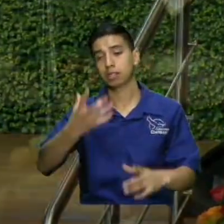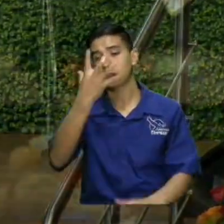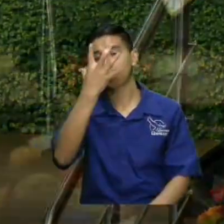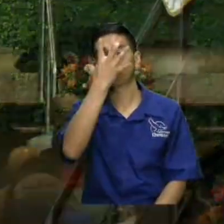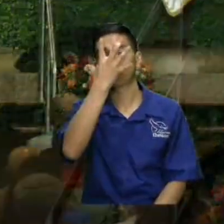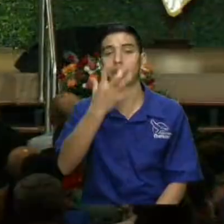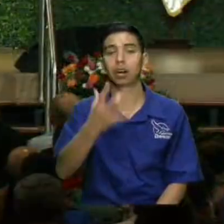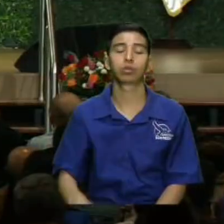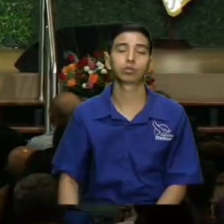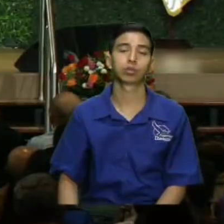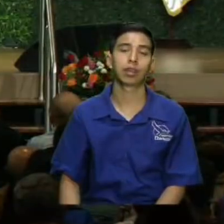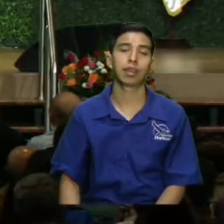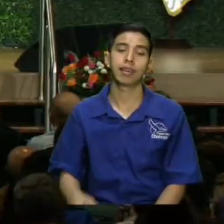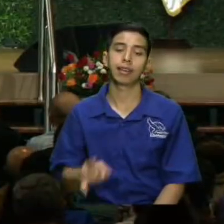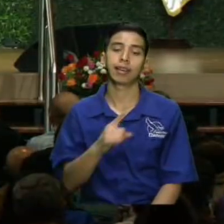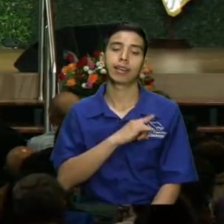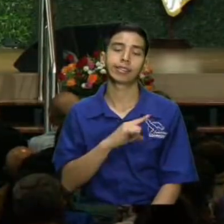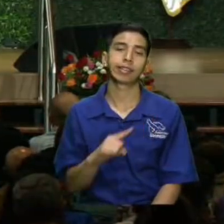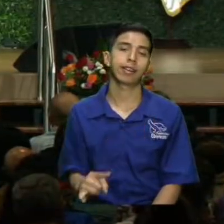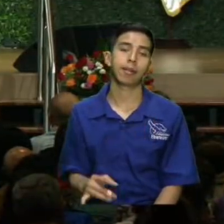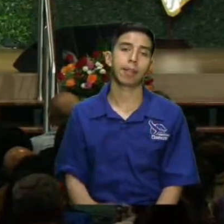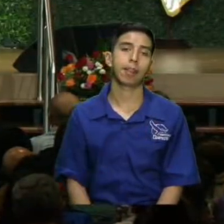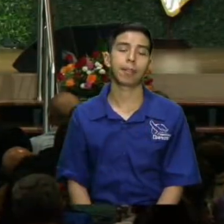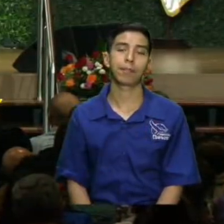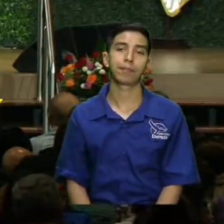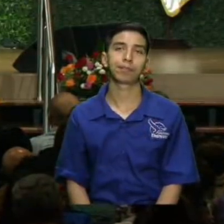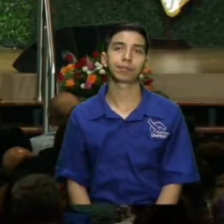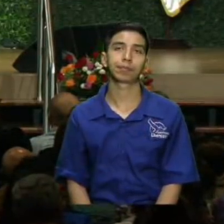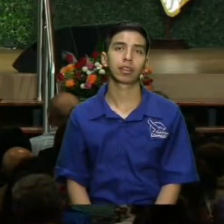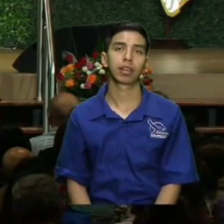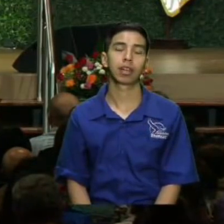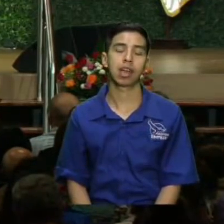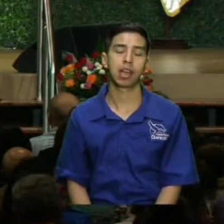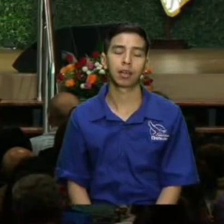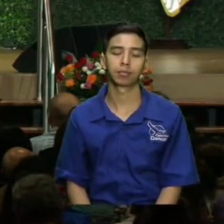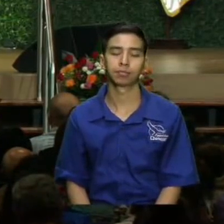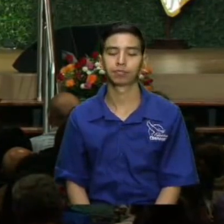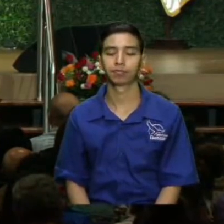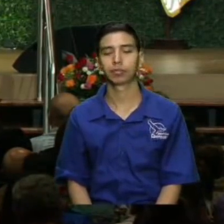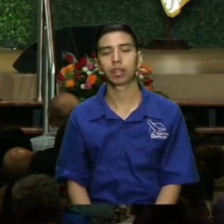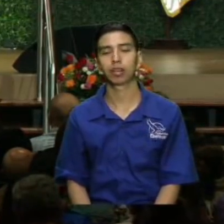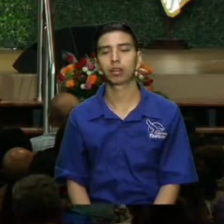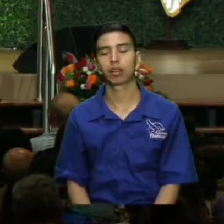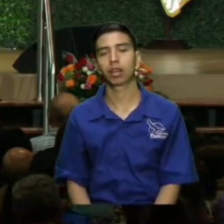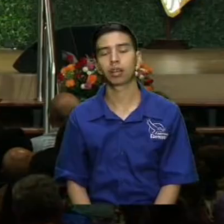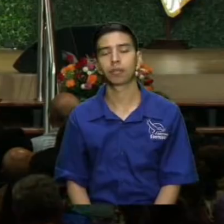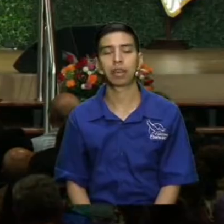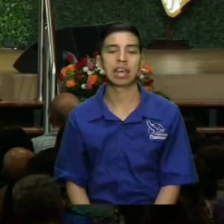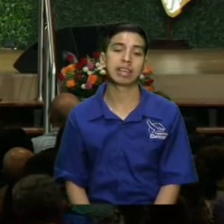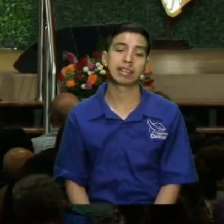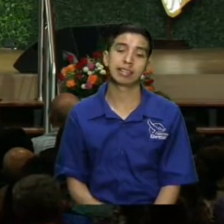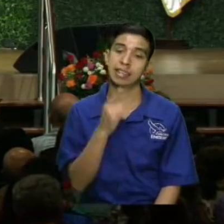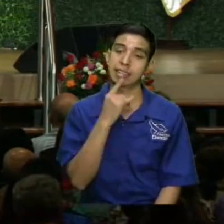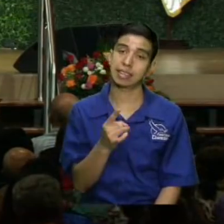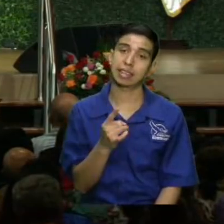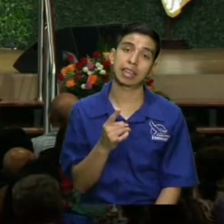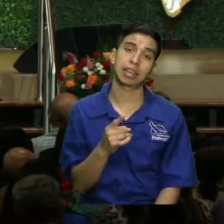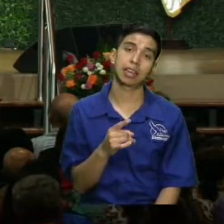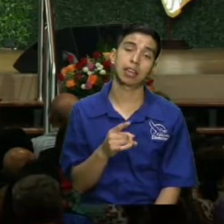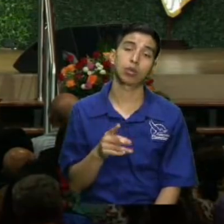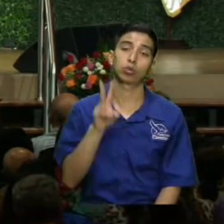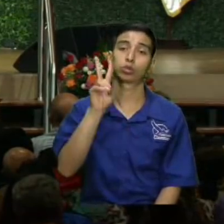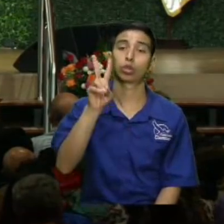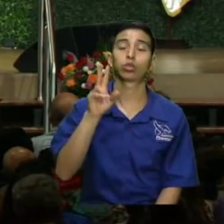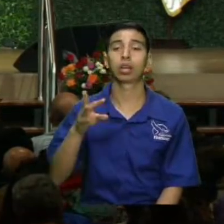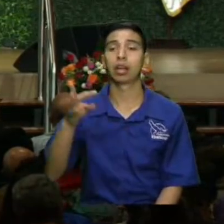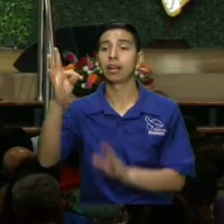que deben de ser, desde luego, esos 2 testigos no pueden estar familiarizados entre sí, ¿va? Pero lo que yo veo